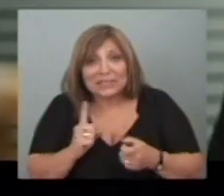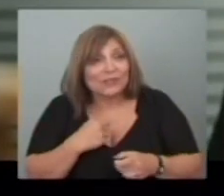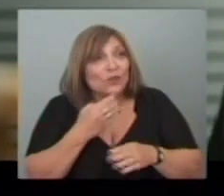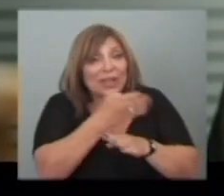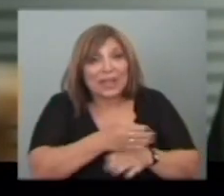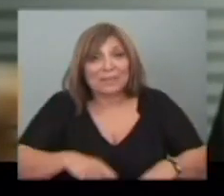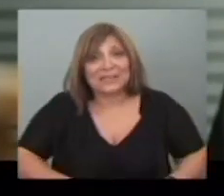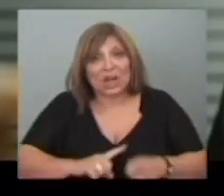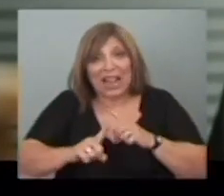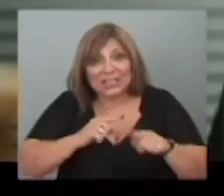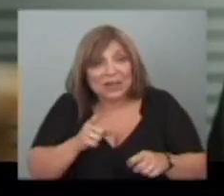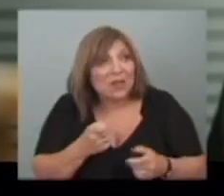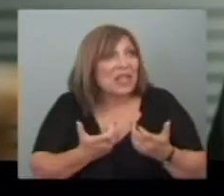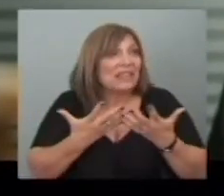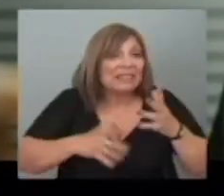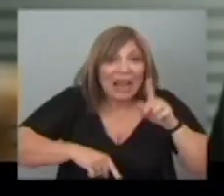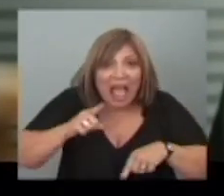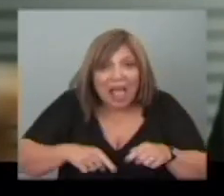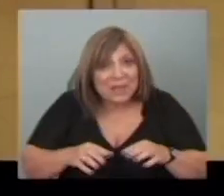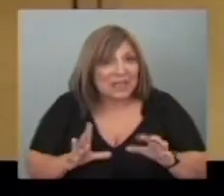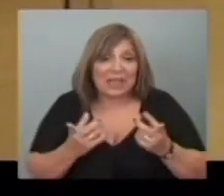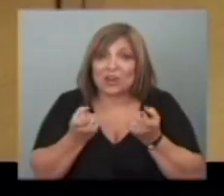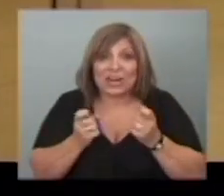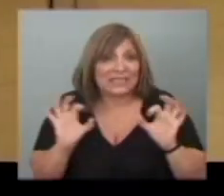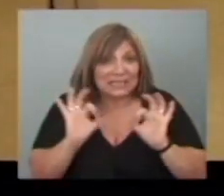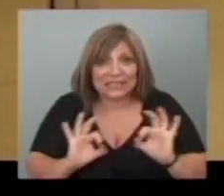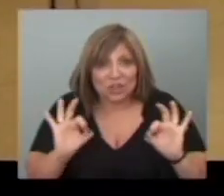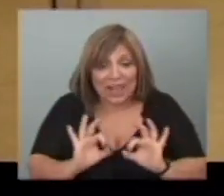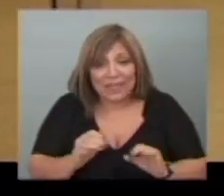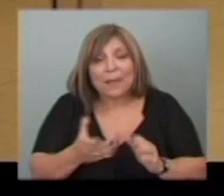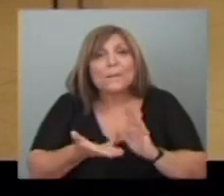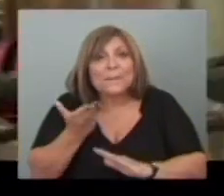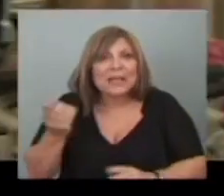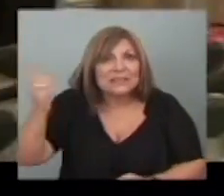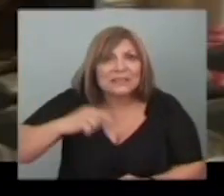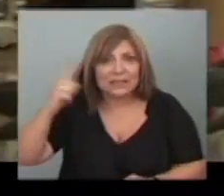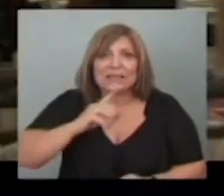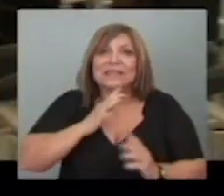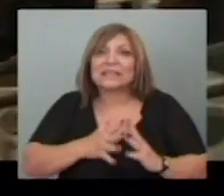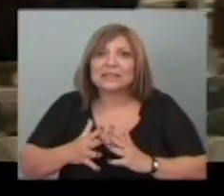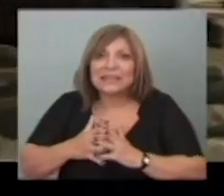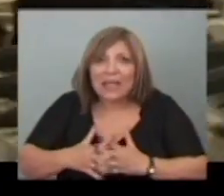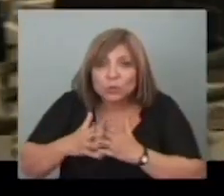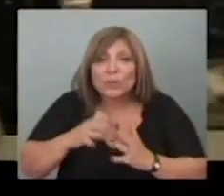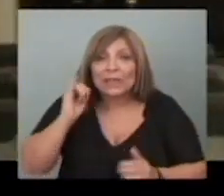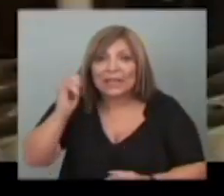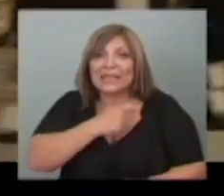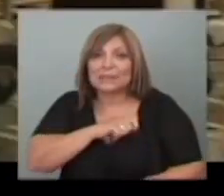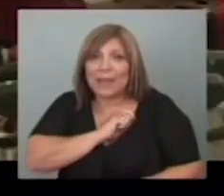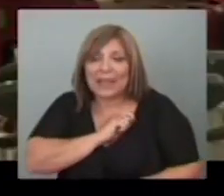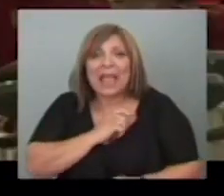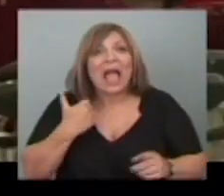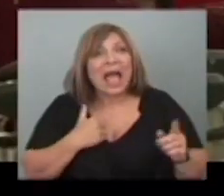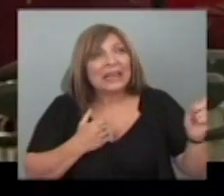Relaciones Exteriores para realizar ningún tipo de trámite. De donde más vuelven es de España y Estados Unidos y en menor cantidad